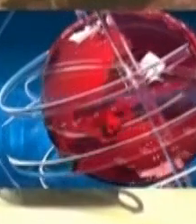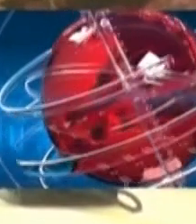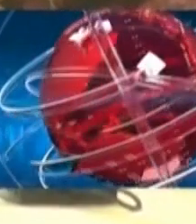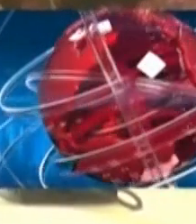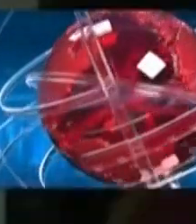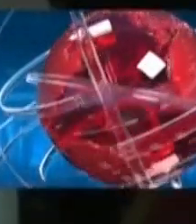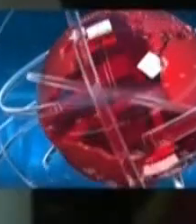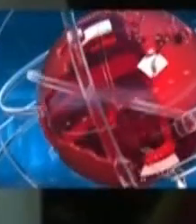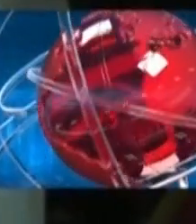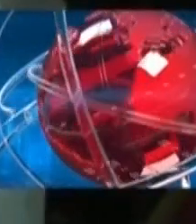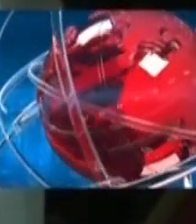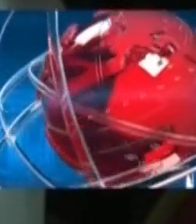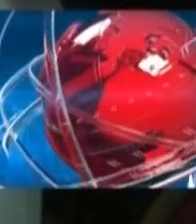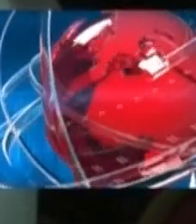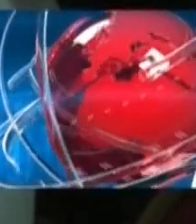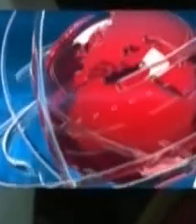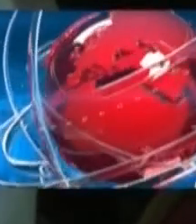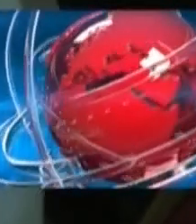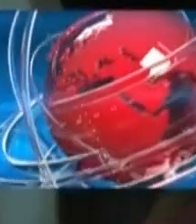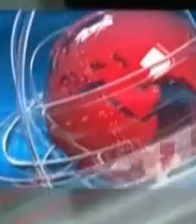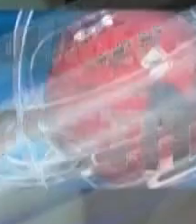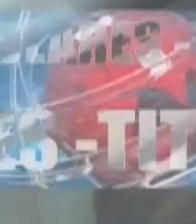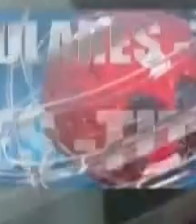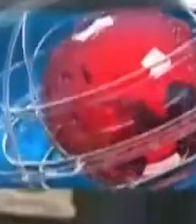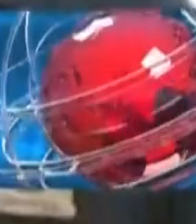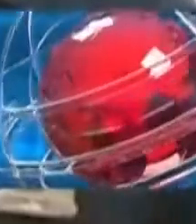anunció que trabajarán para reducir los feminicidios.